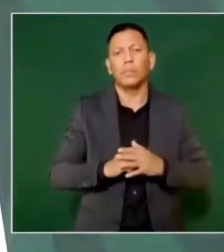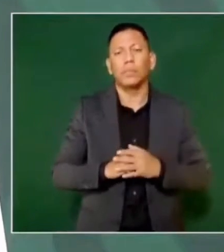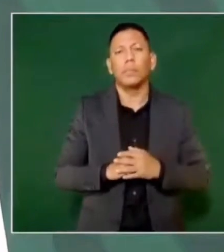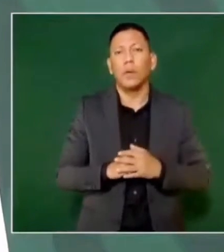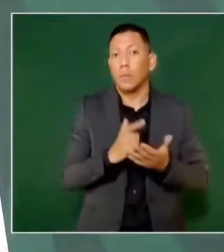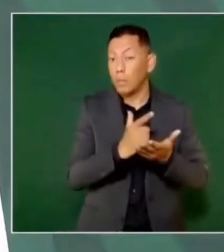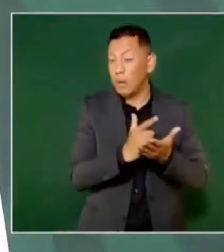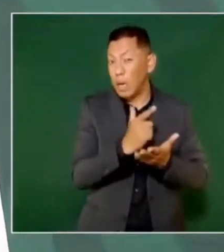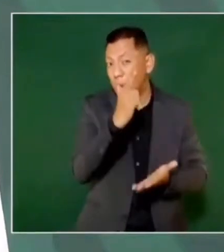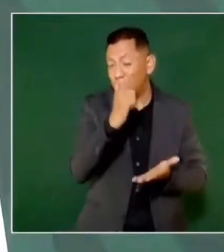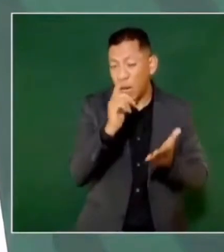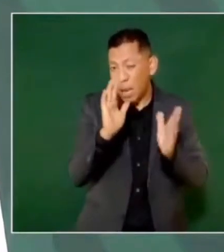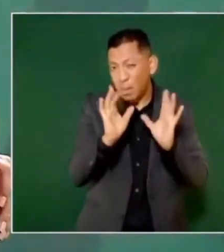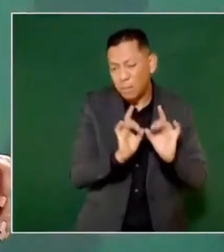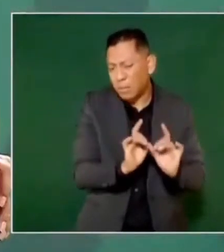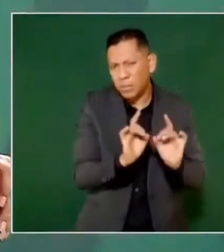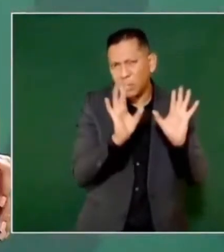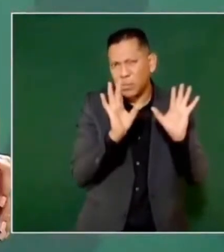grave.